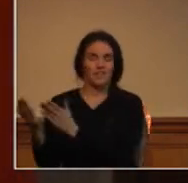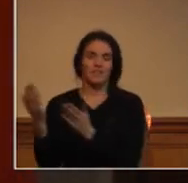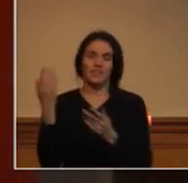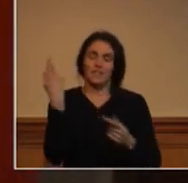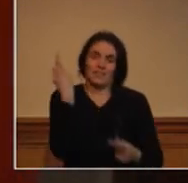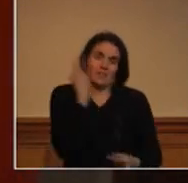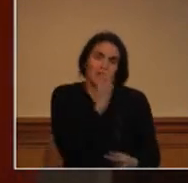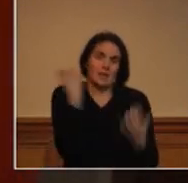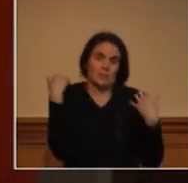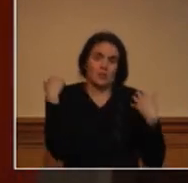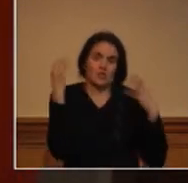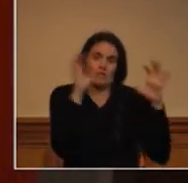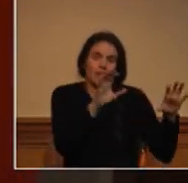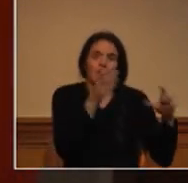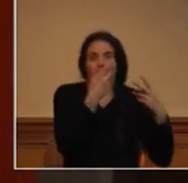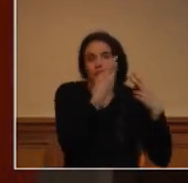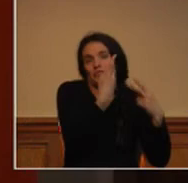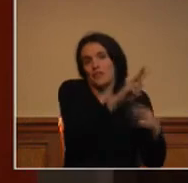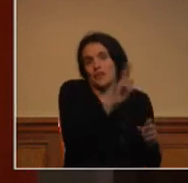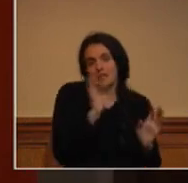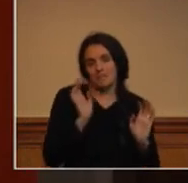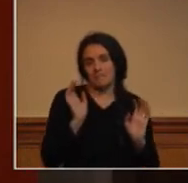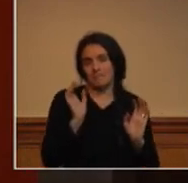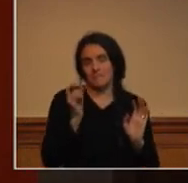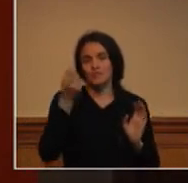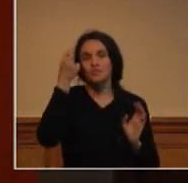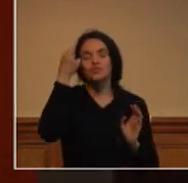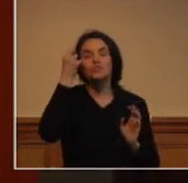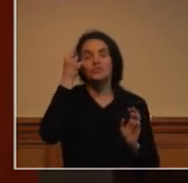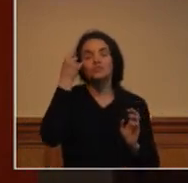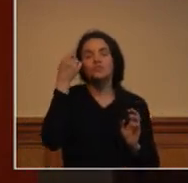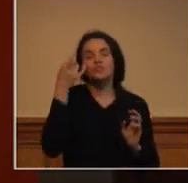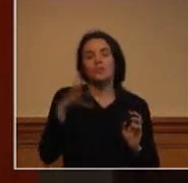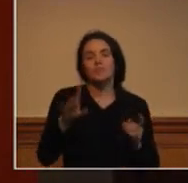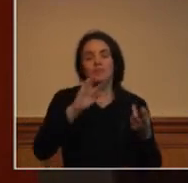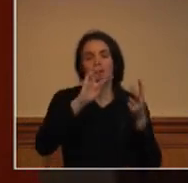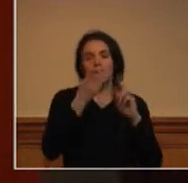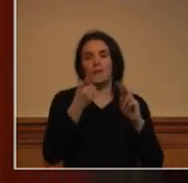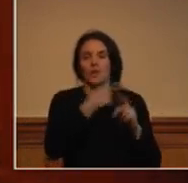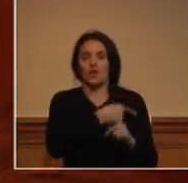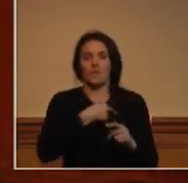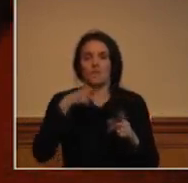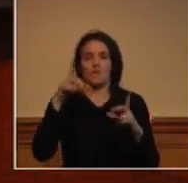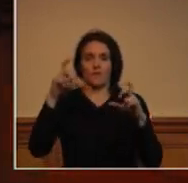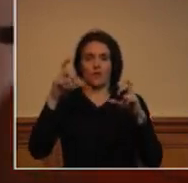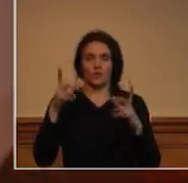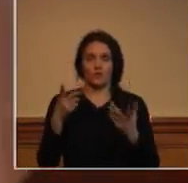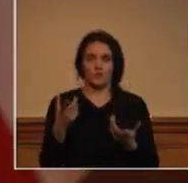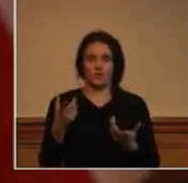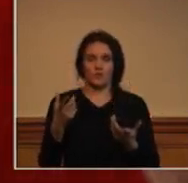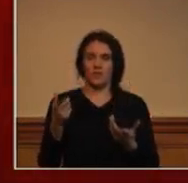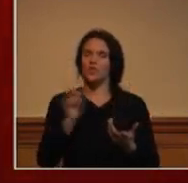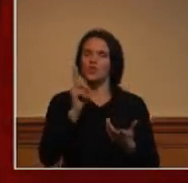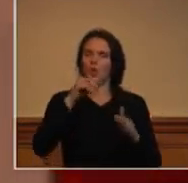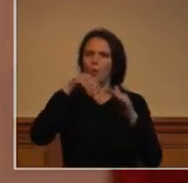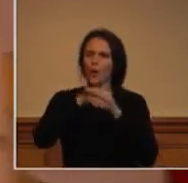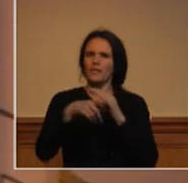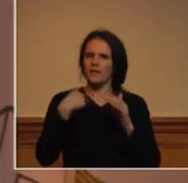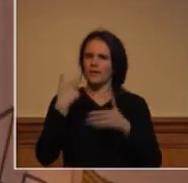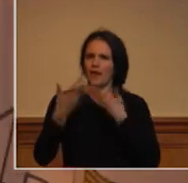4:20 fue con Pablo. O sea, el nombre del archivo solamente se cambia. Claro, yeah. Okay. No, la aplicación no guarda como lo que hacemos